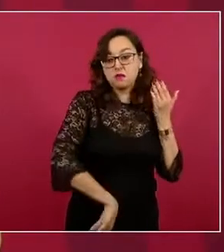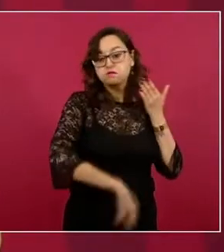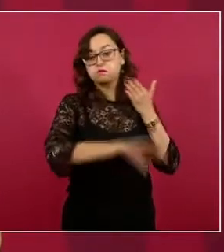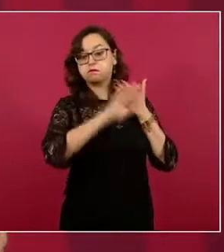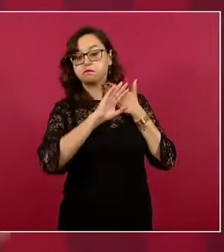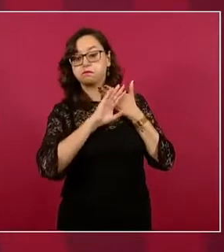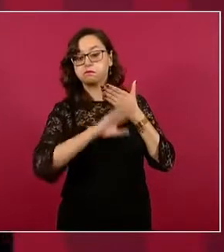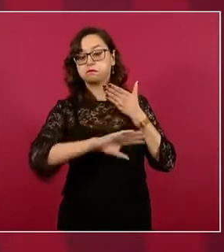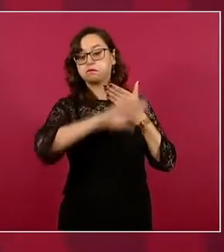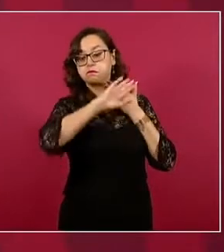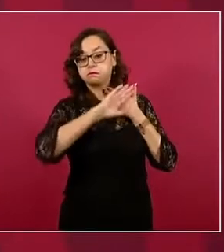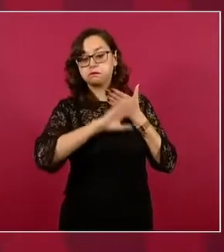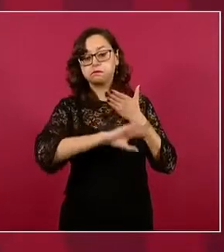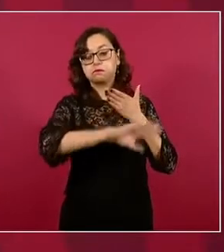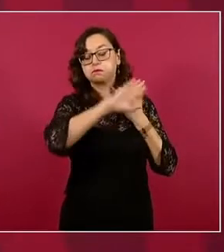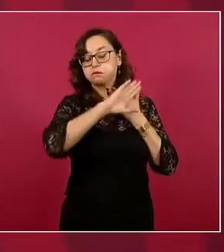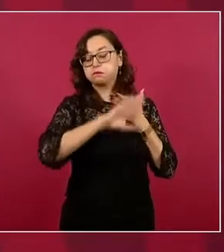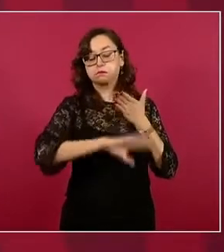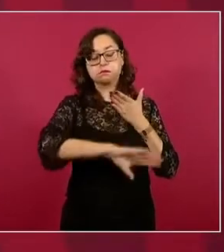que